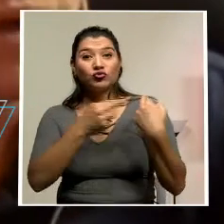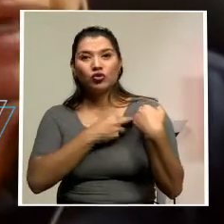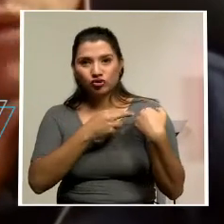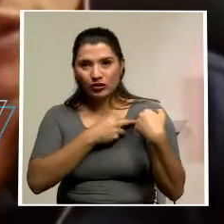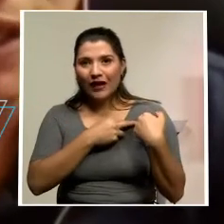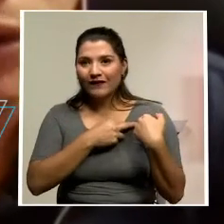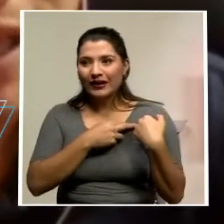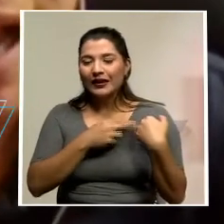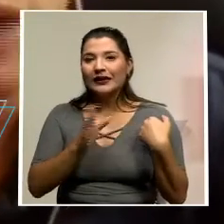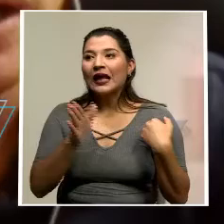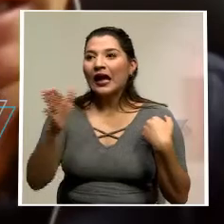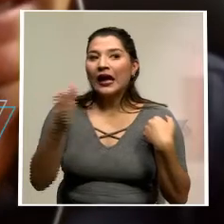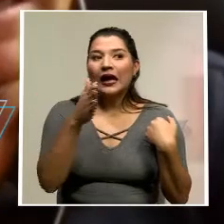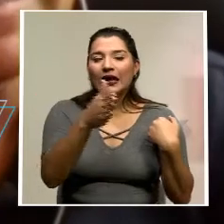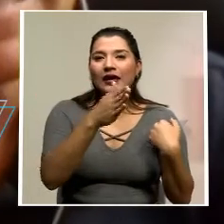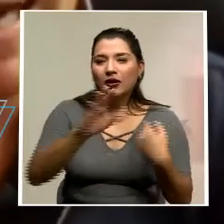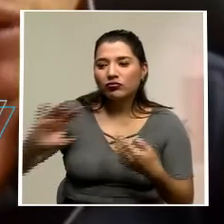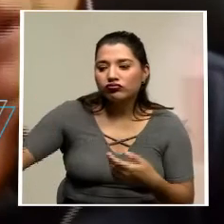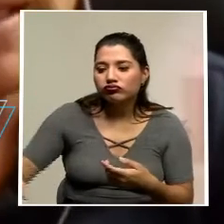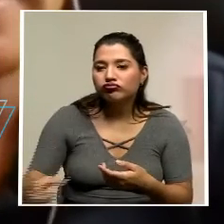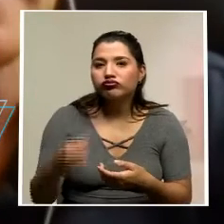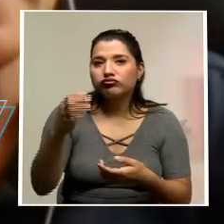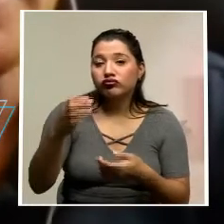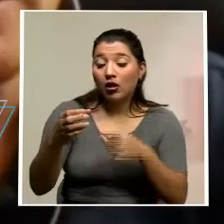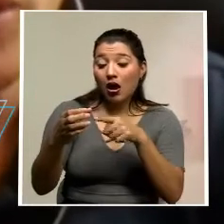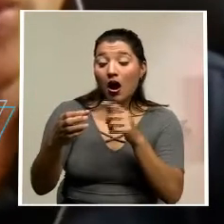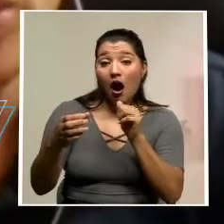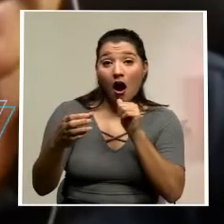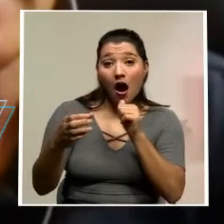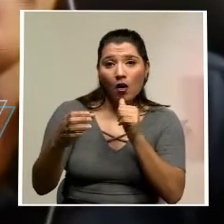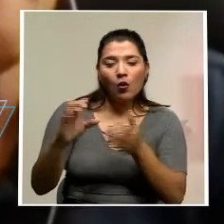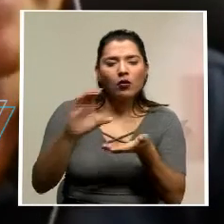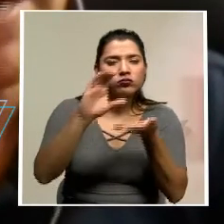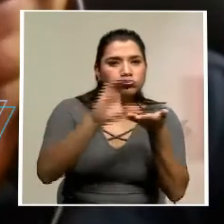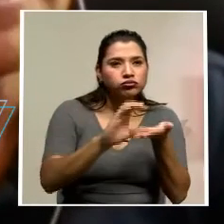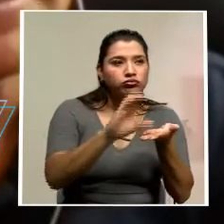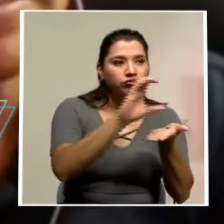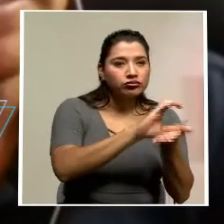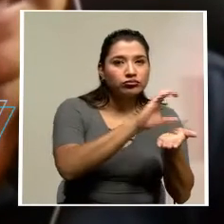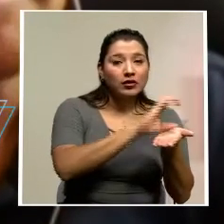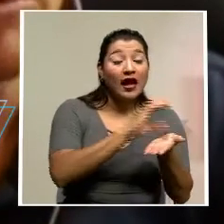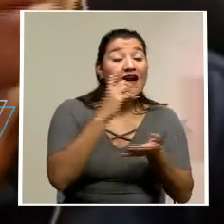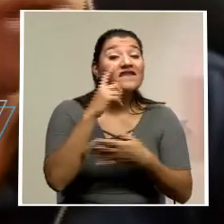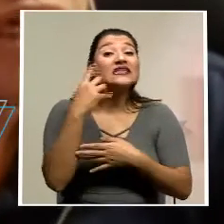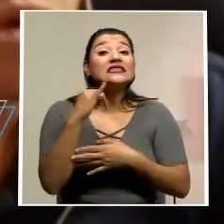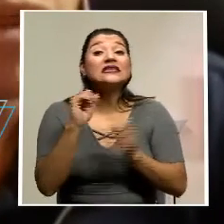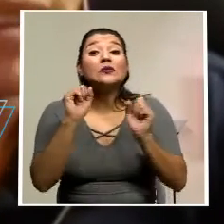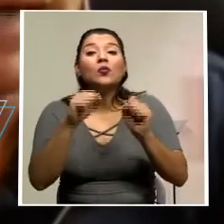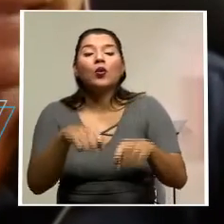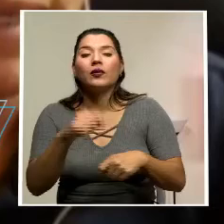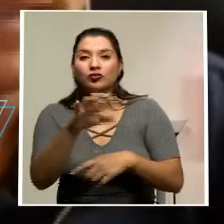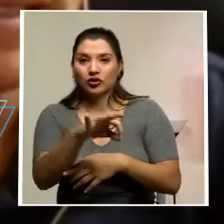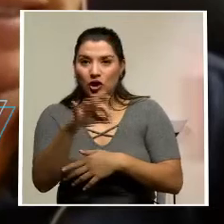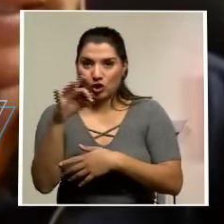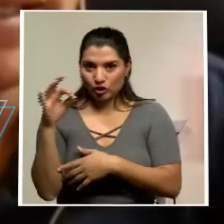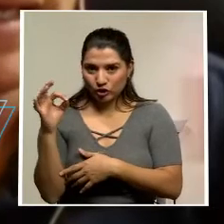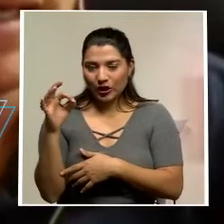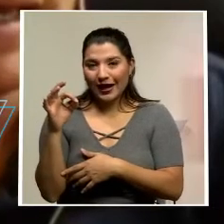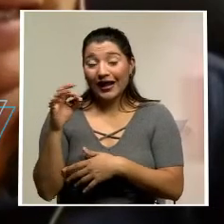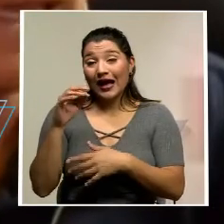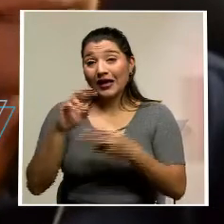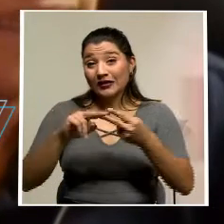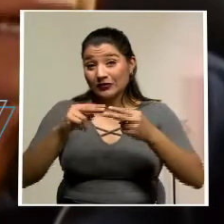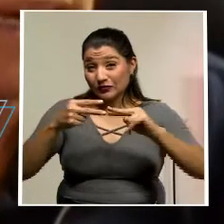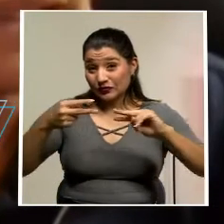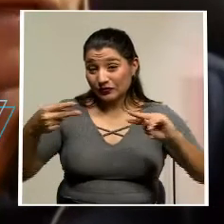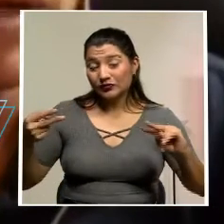campo, ¿verdad? Muestreos de agua, esta labor de detective biológica para ver si podemos encontrar trazas